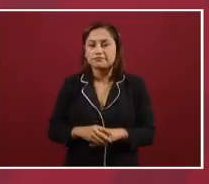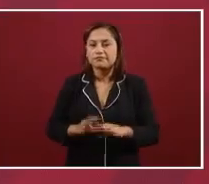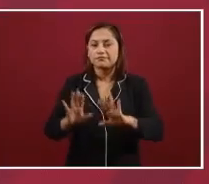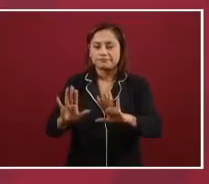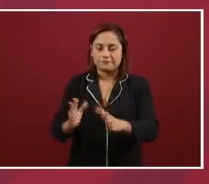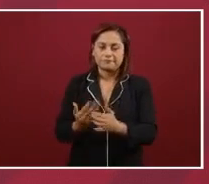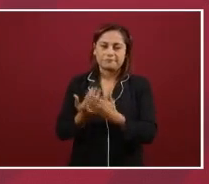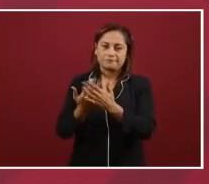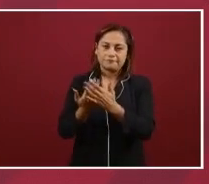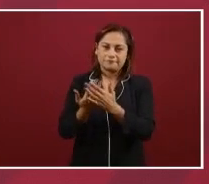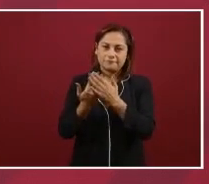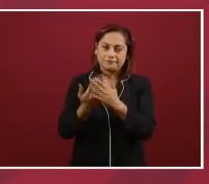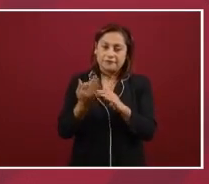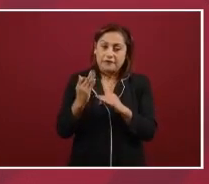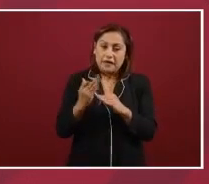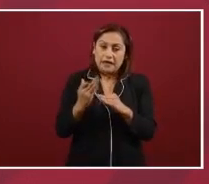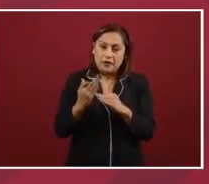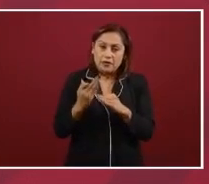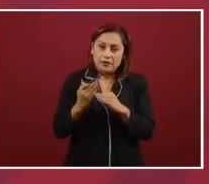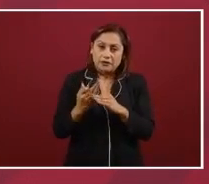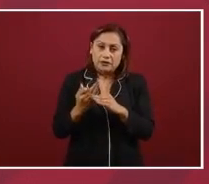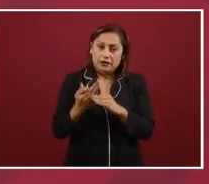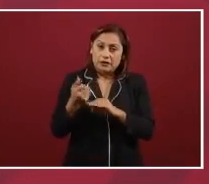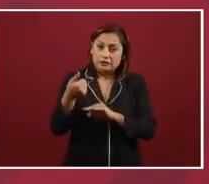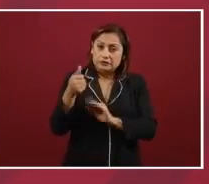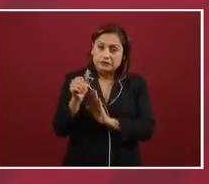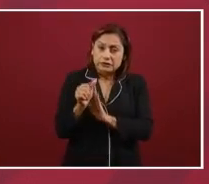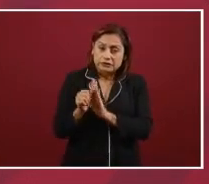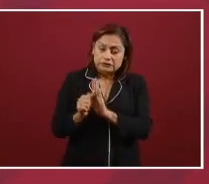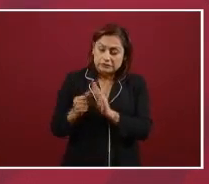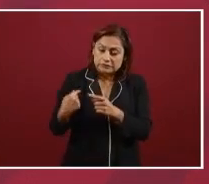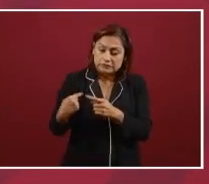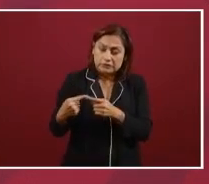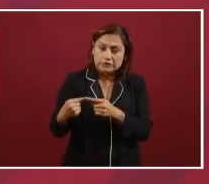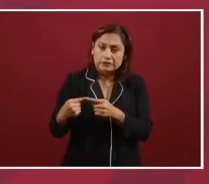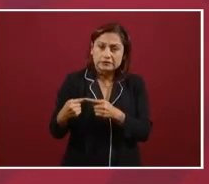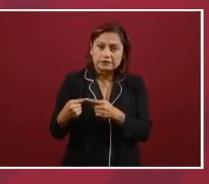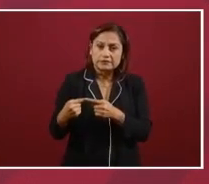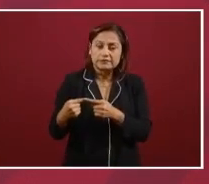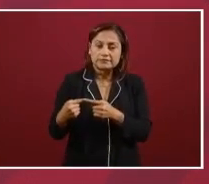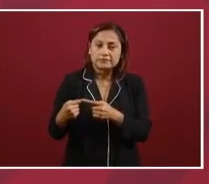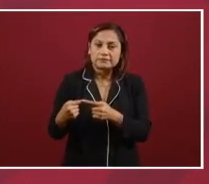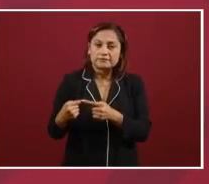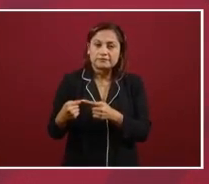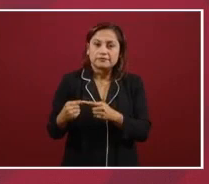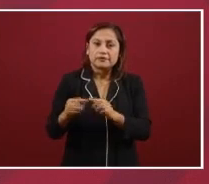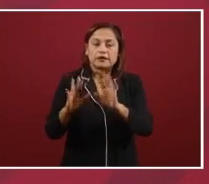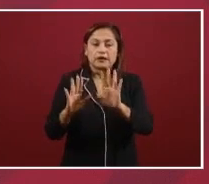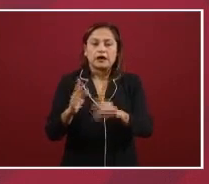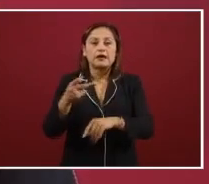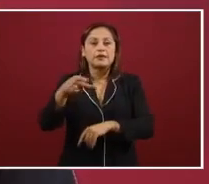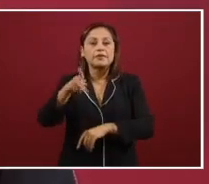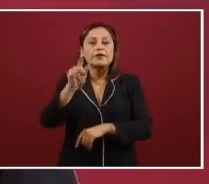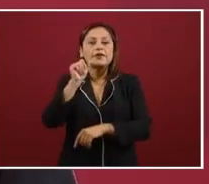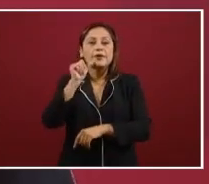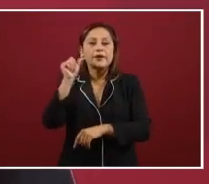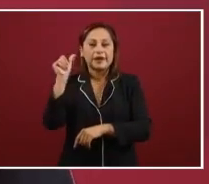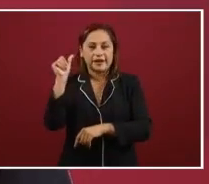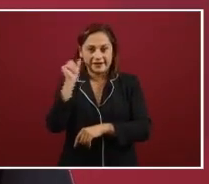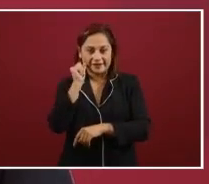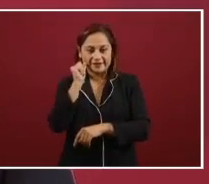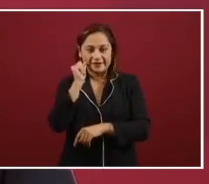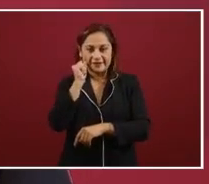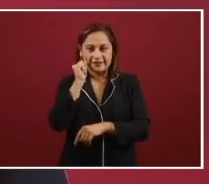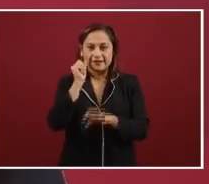es el primer semestre. Lo importante de ayer es de